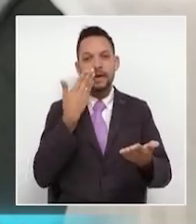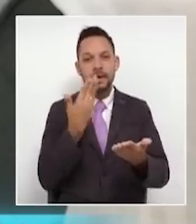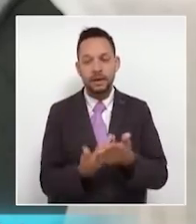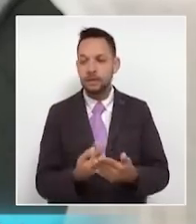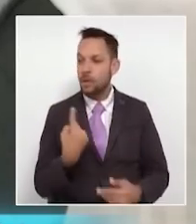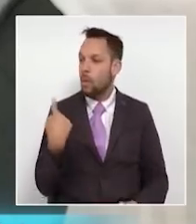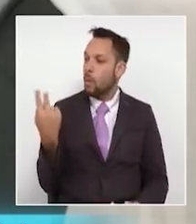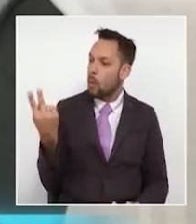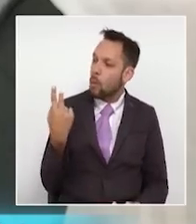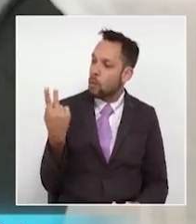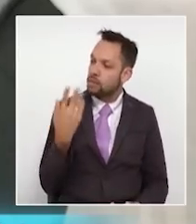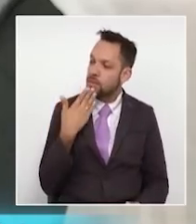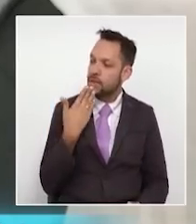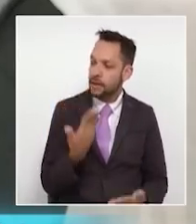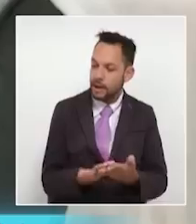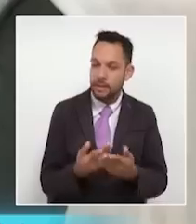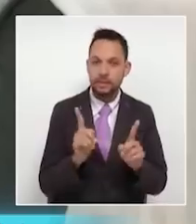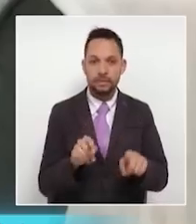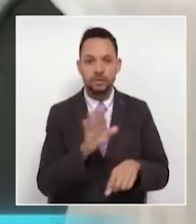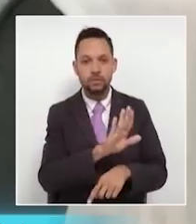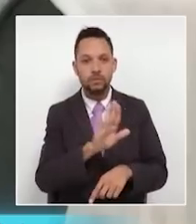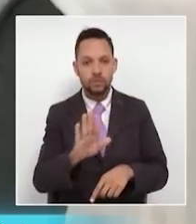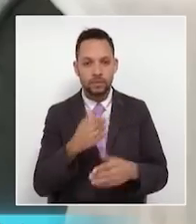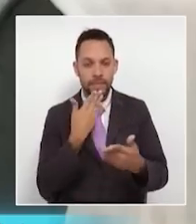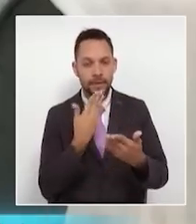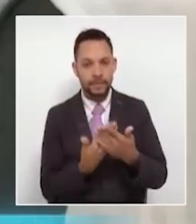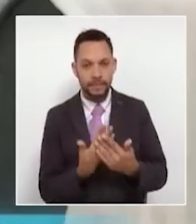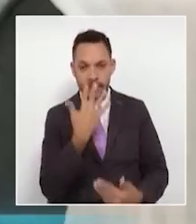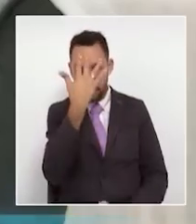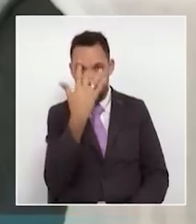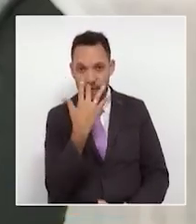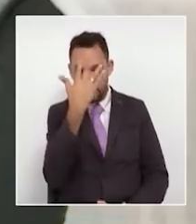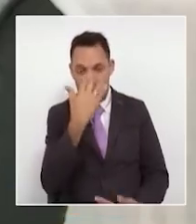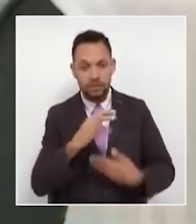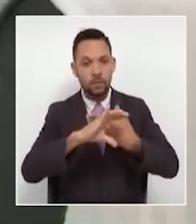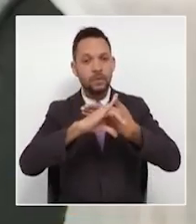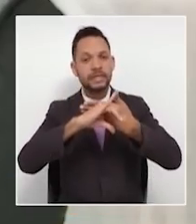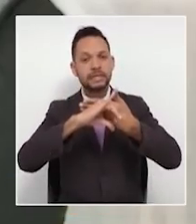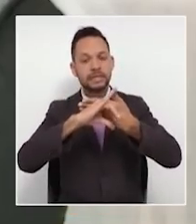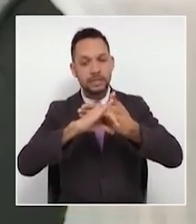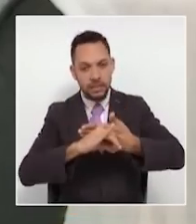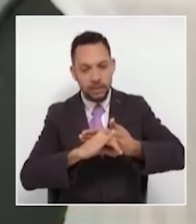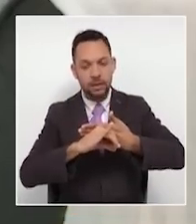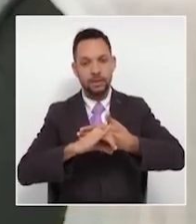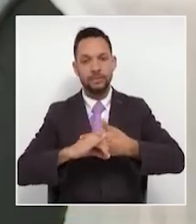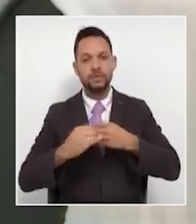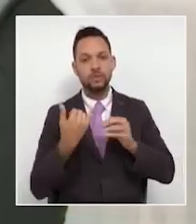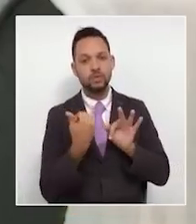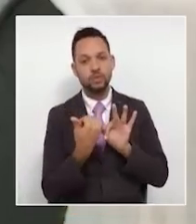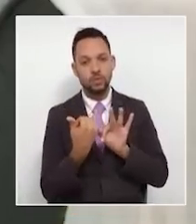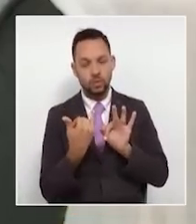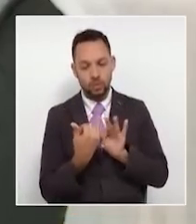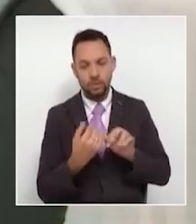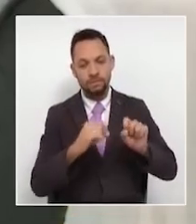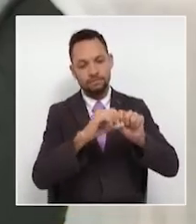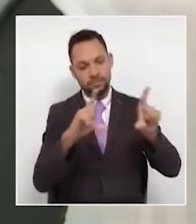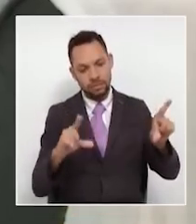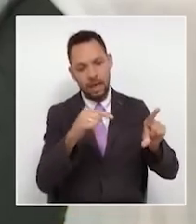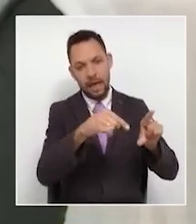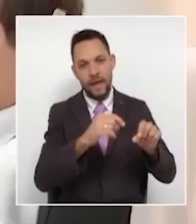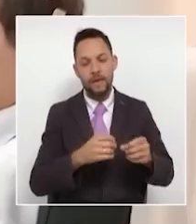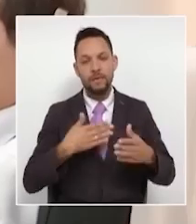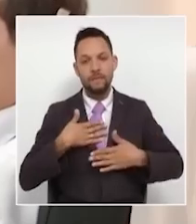las por estar con nosotros ya todos ustedes que nos sigan en facebook en instagram en youtube buscando doctor rojas donde está toda esta información